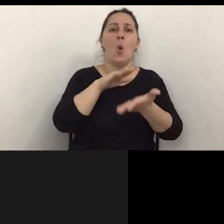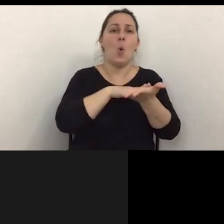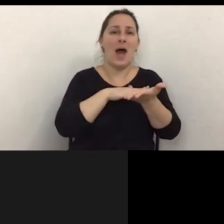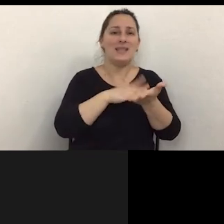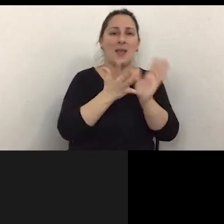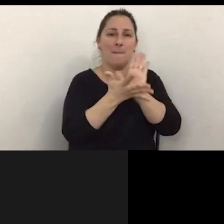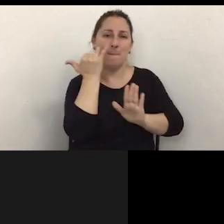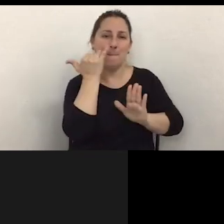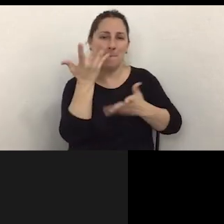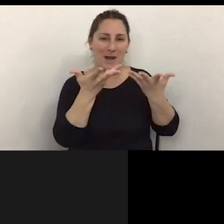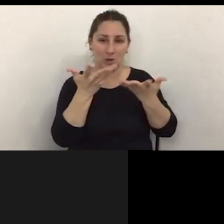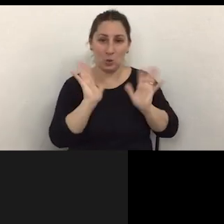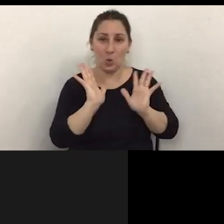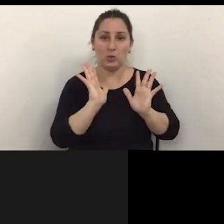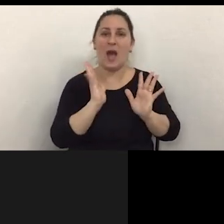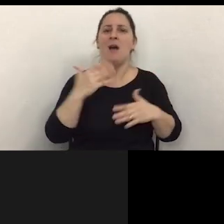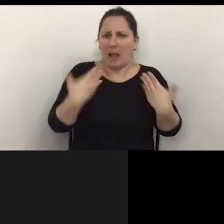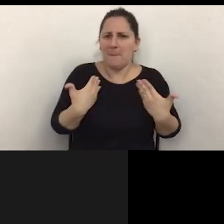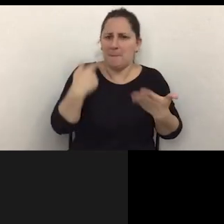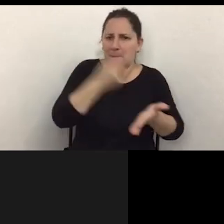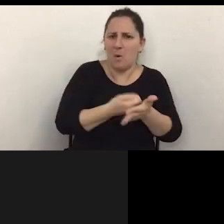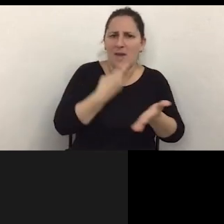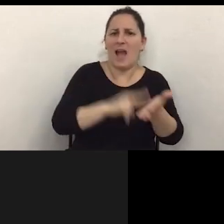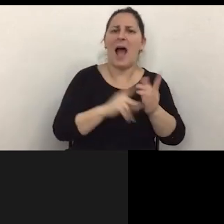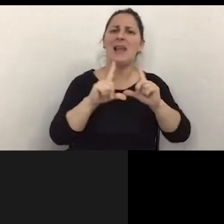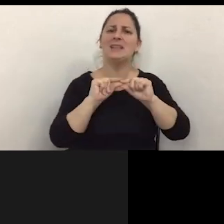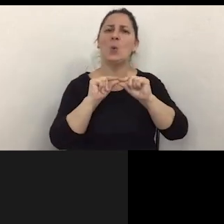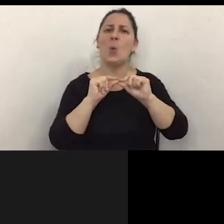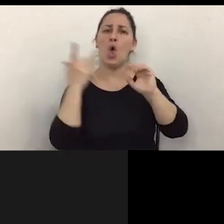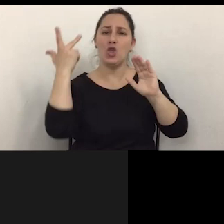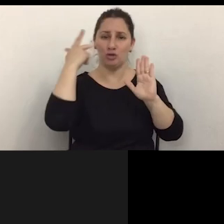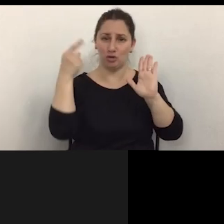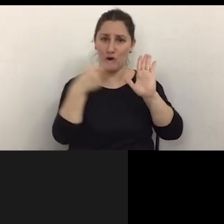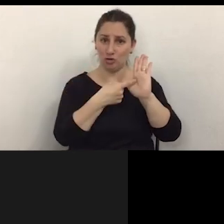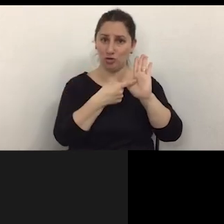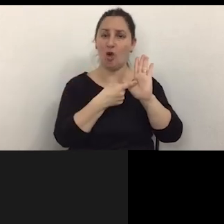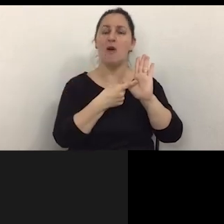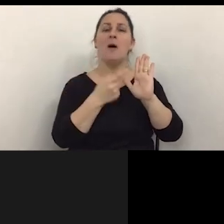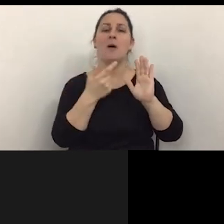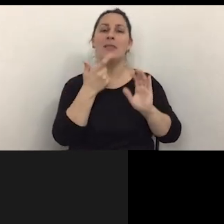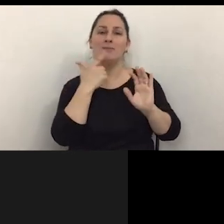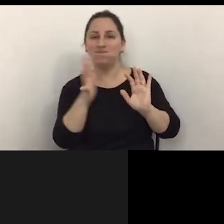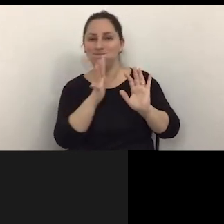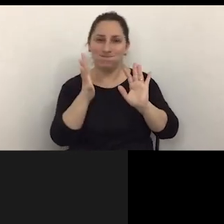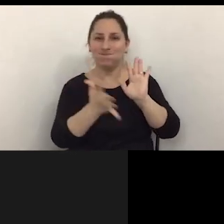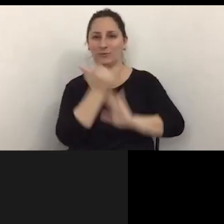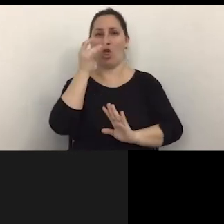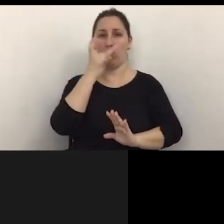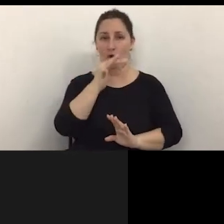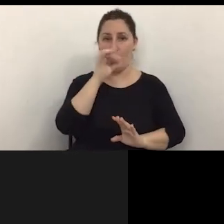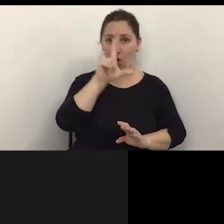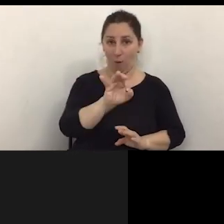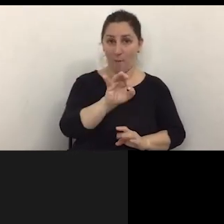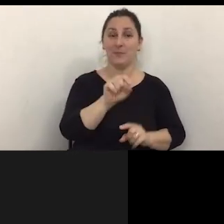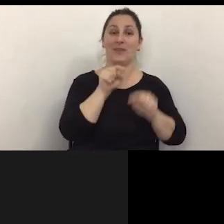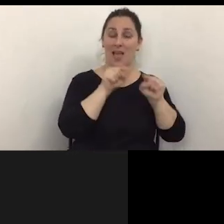es decir, la del artículo 18, de las presunciones de dolo. Y justamente esto es lo que parte